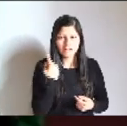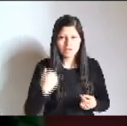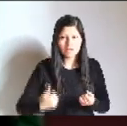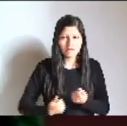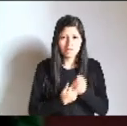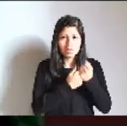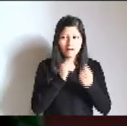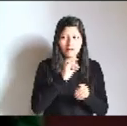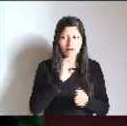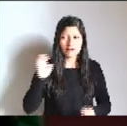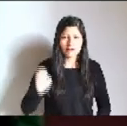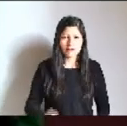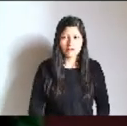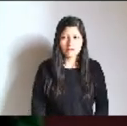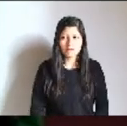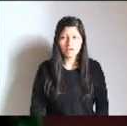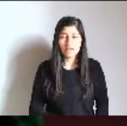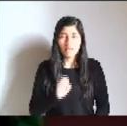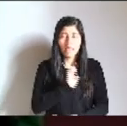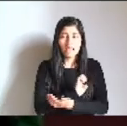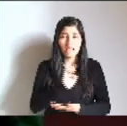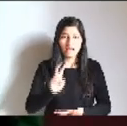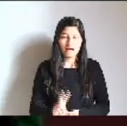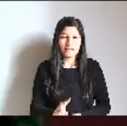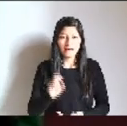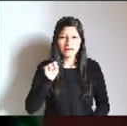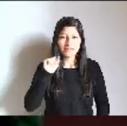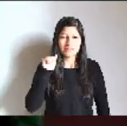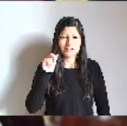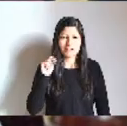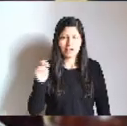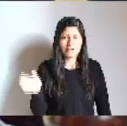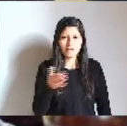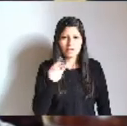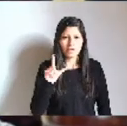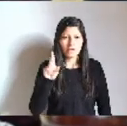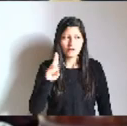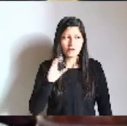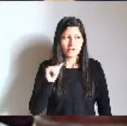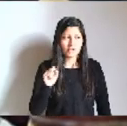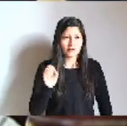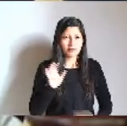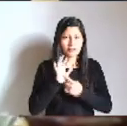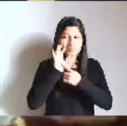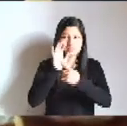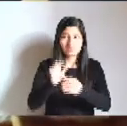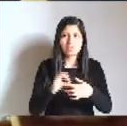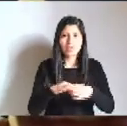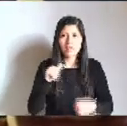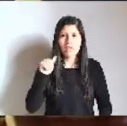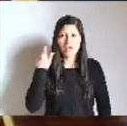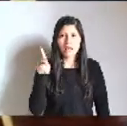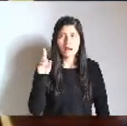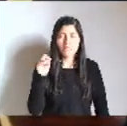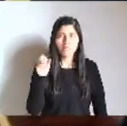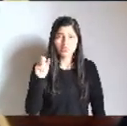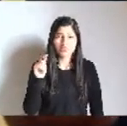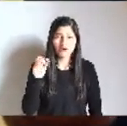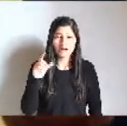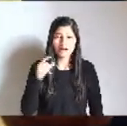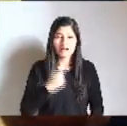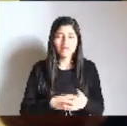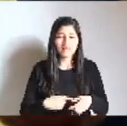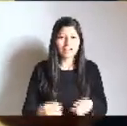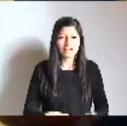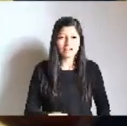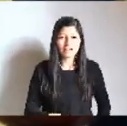fe. El Evangelio de San Lucas, por su parte, nos presenta el clamor de los apóstoles que, casi